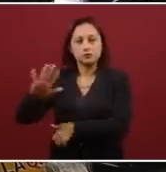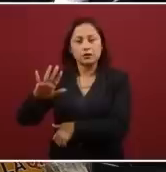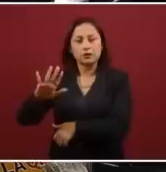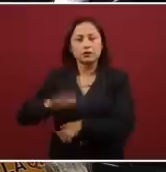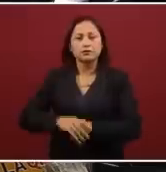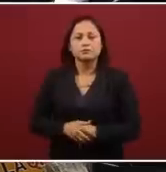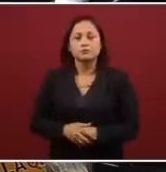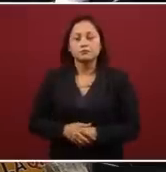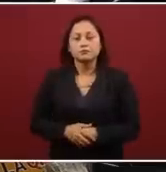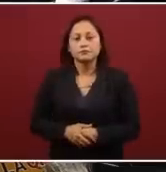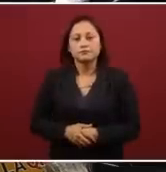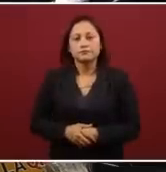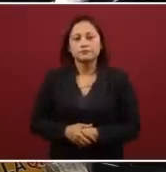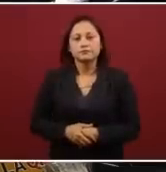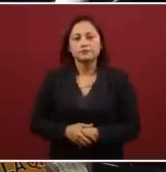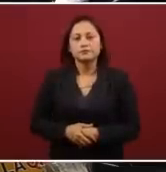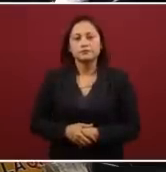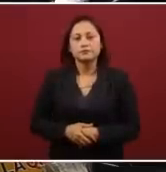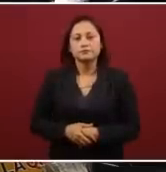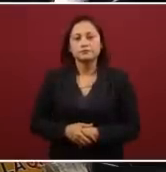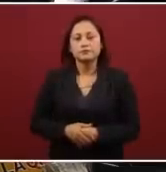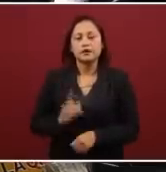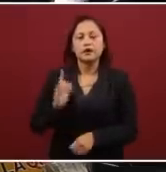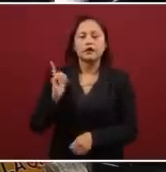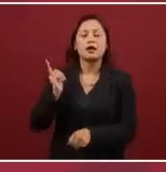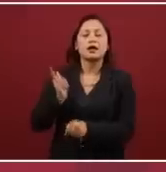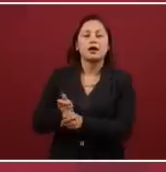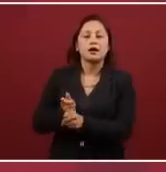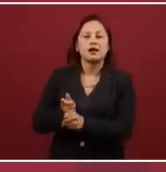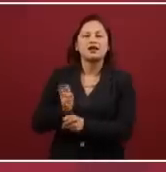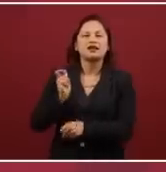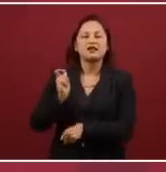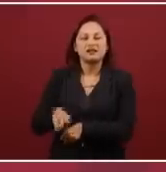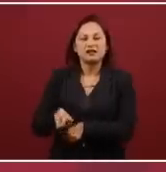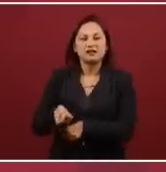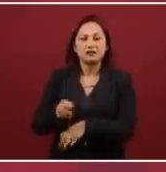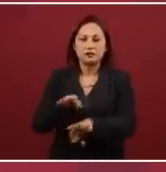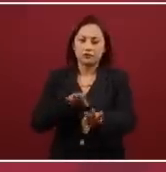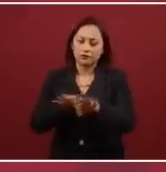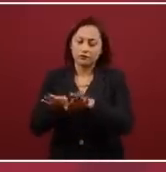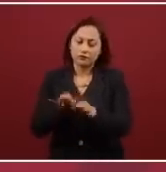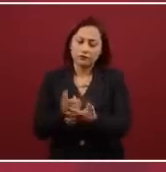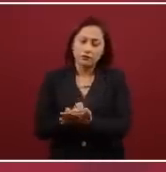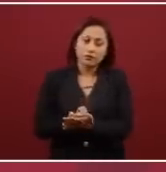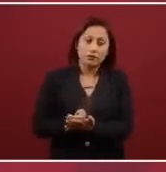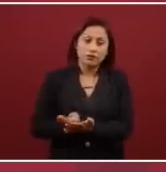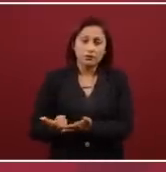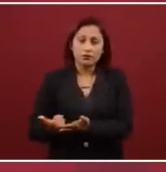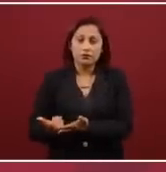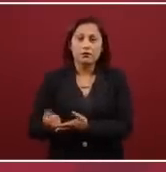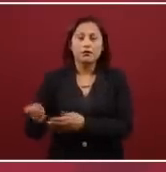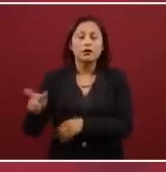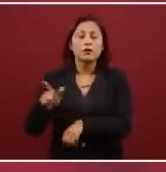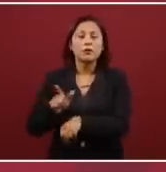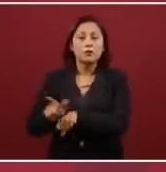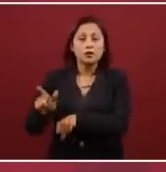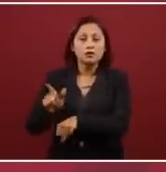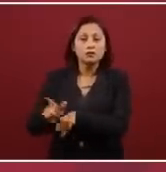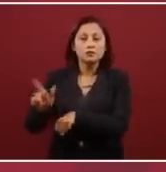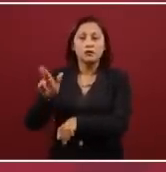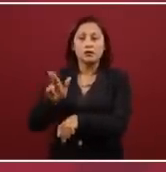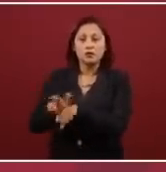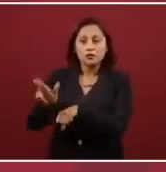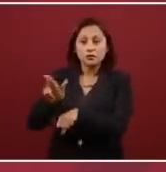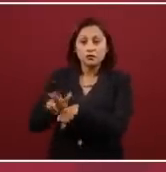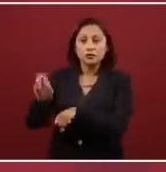nos encontramos que el salario mínimo en Guatemala, en Honduras y en El